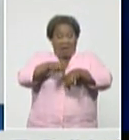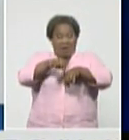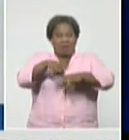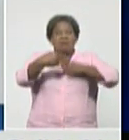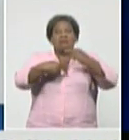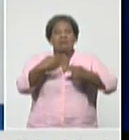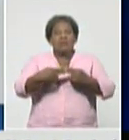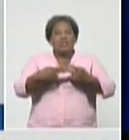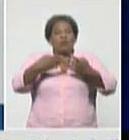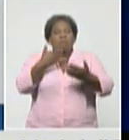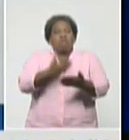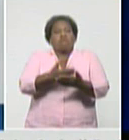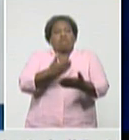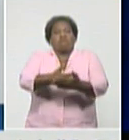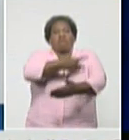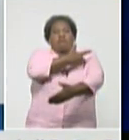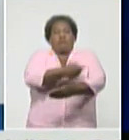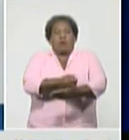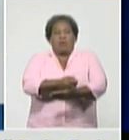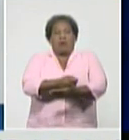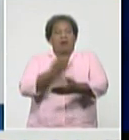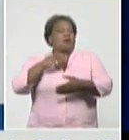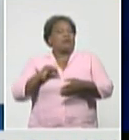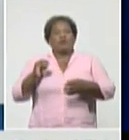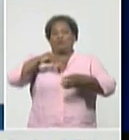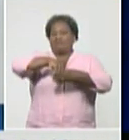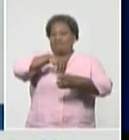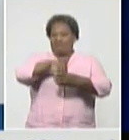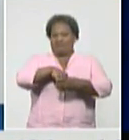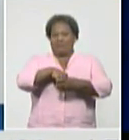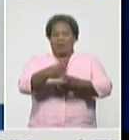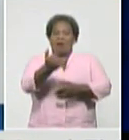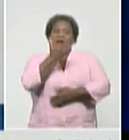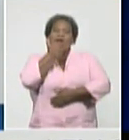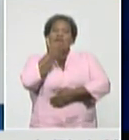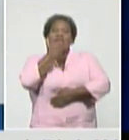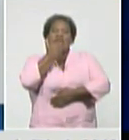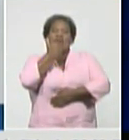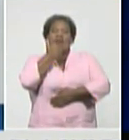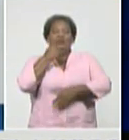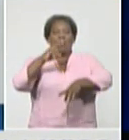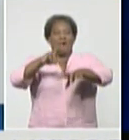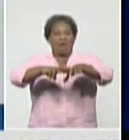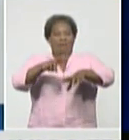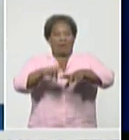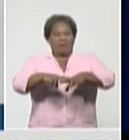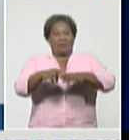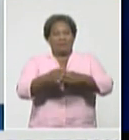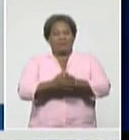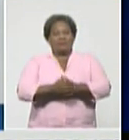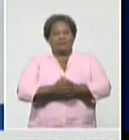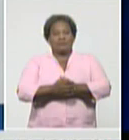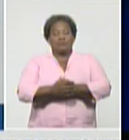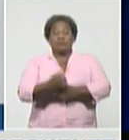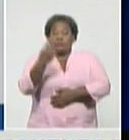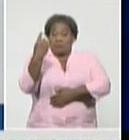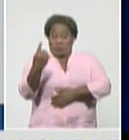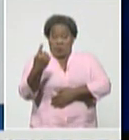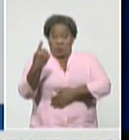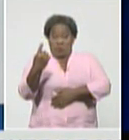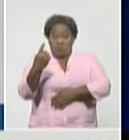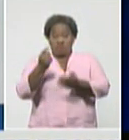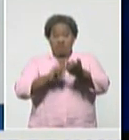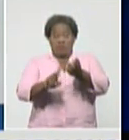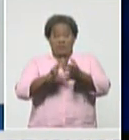lo tanto no se incluye en la incidencia de esta provincia. 1 es de la provincia de